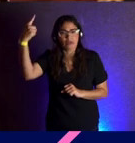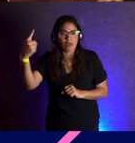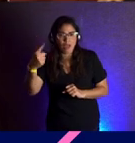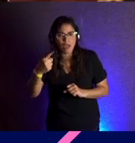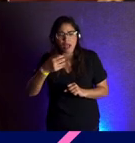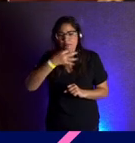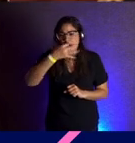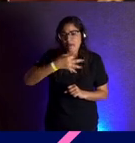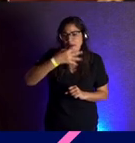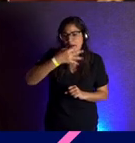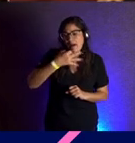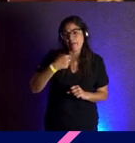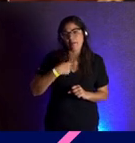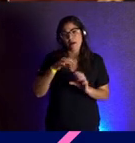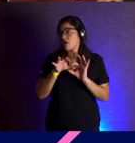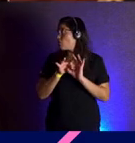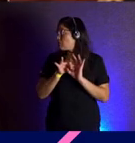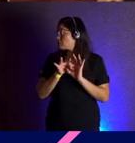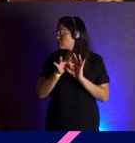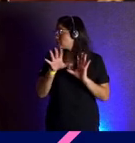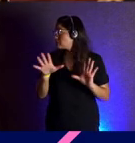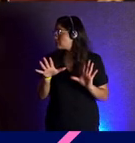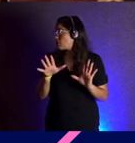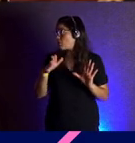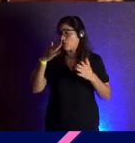disposição. Obrigada.